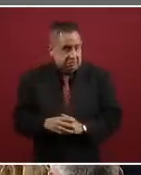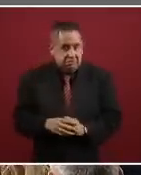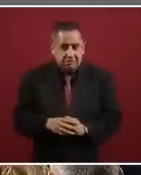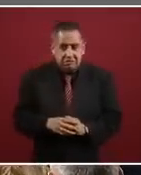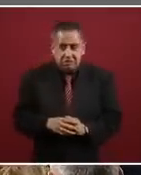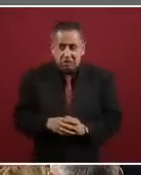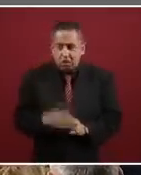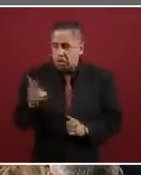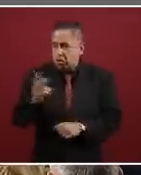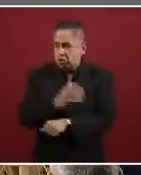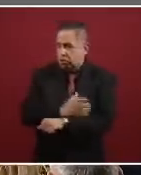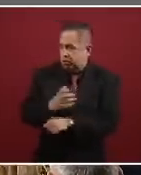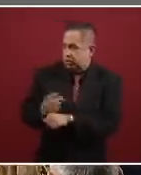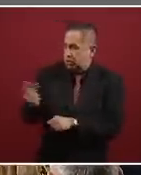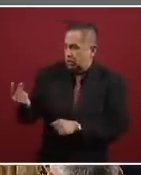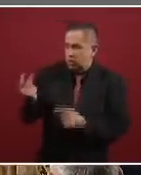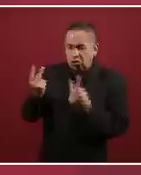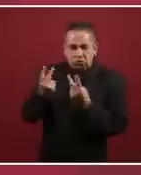Dos compañeros